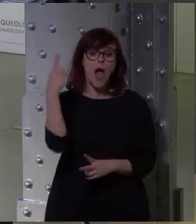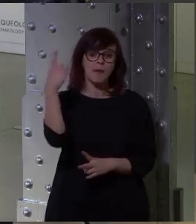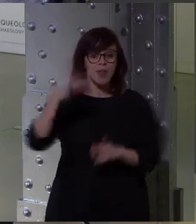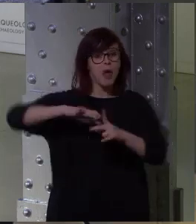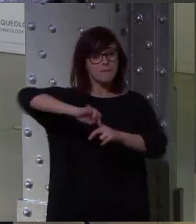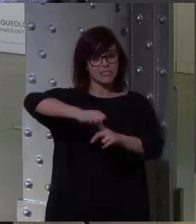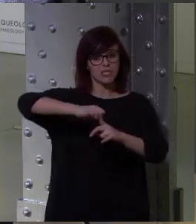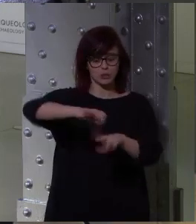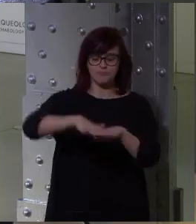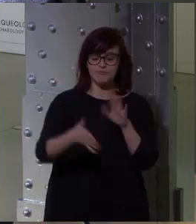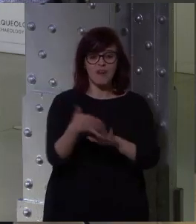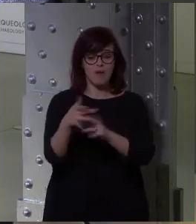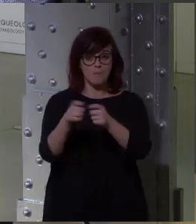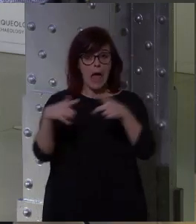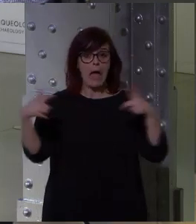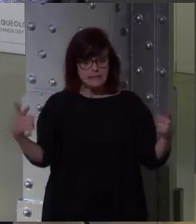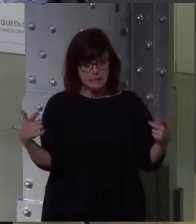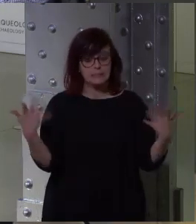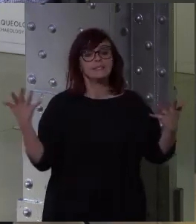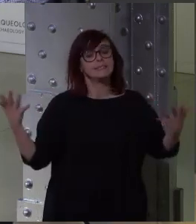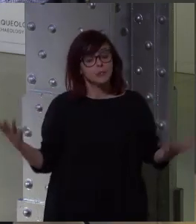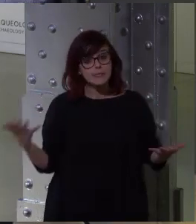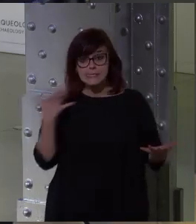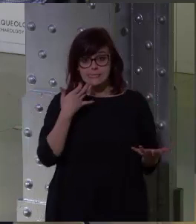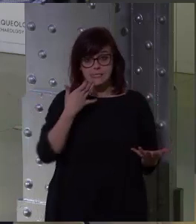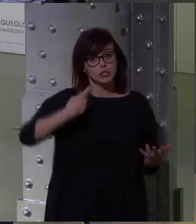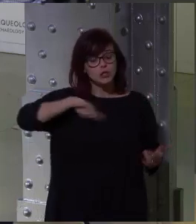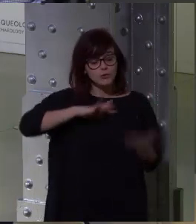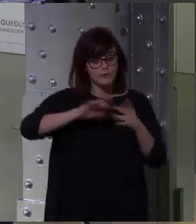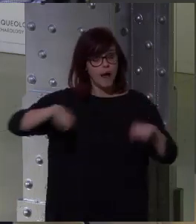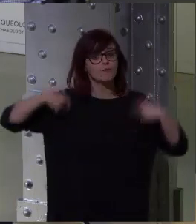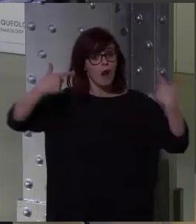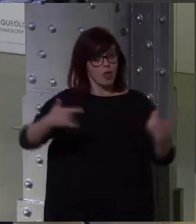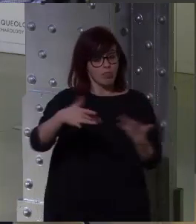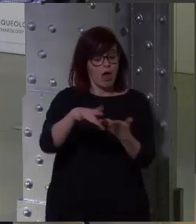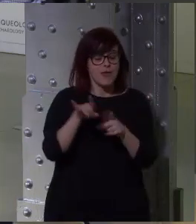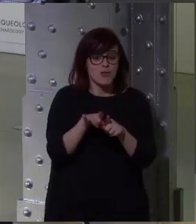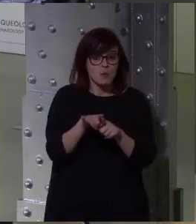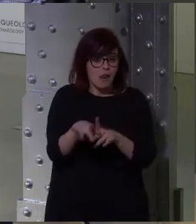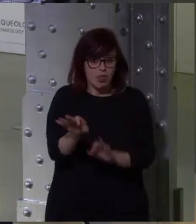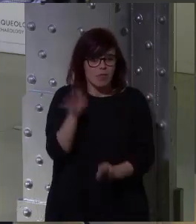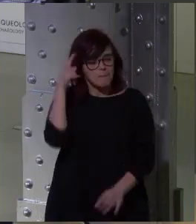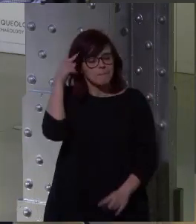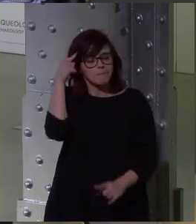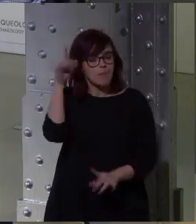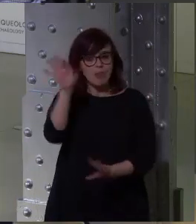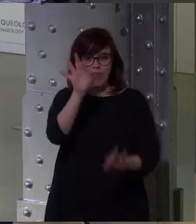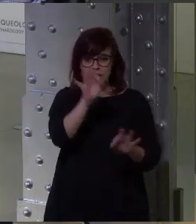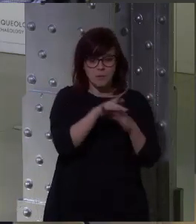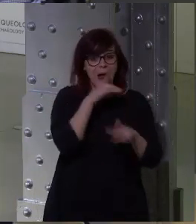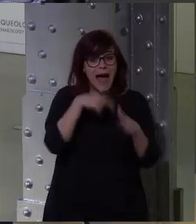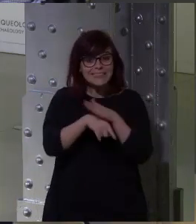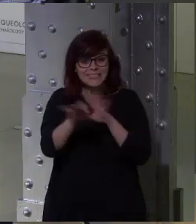las presiones van aumentando, y si no metemos la naturaleza en el corazón de las decisiones a la hora